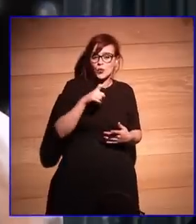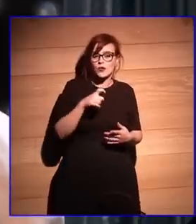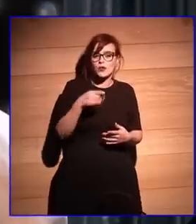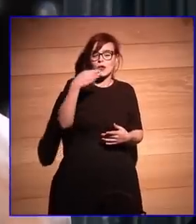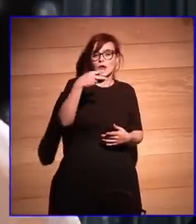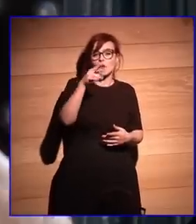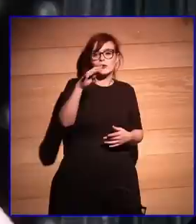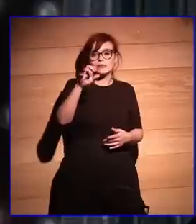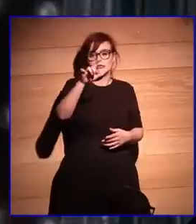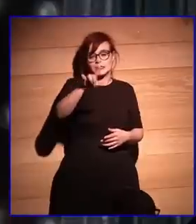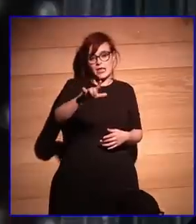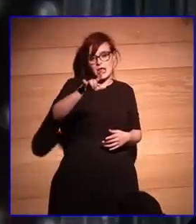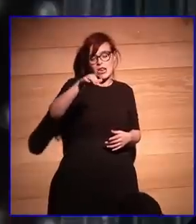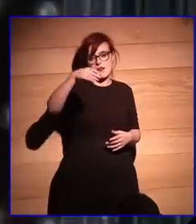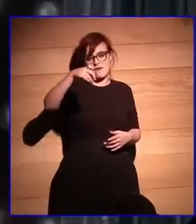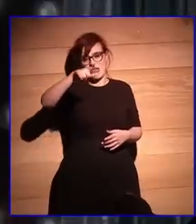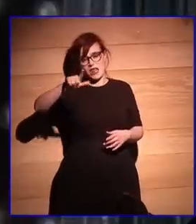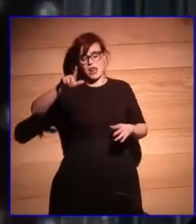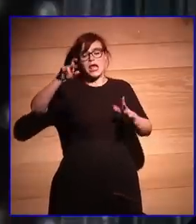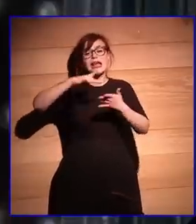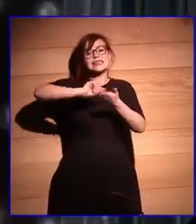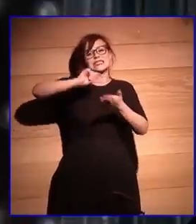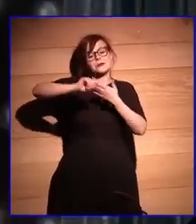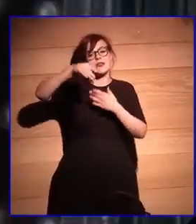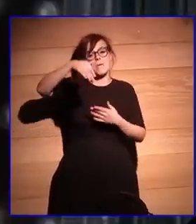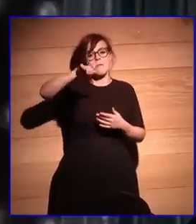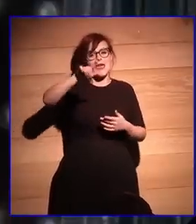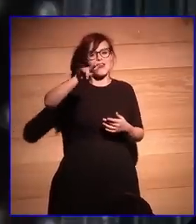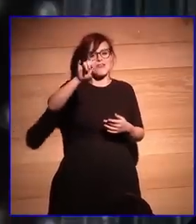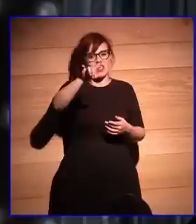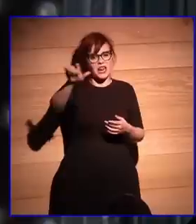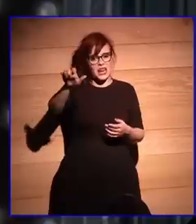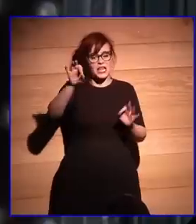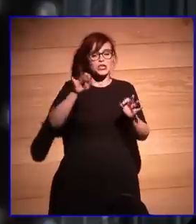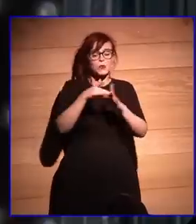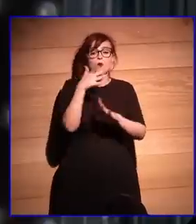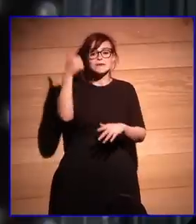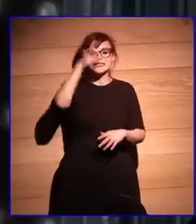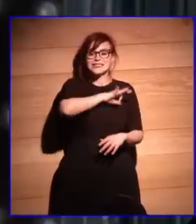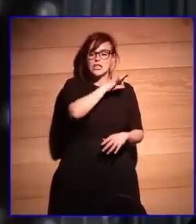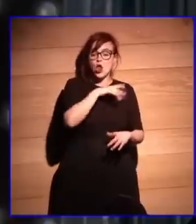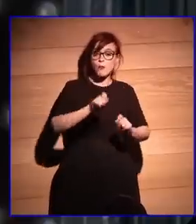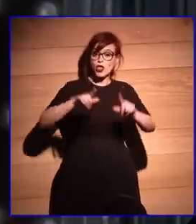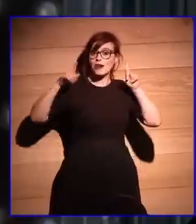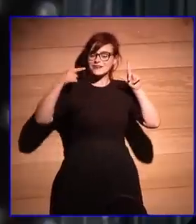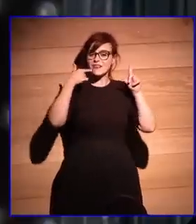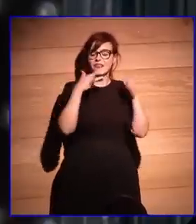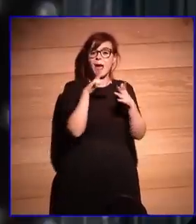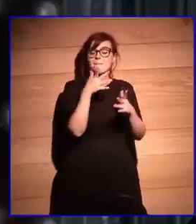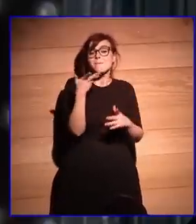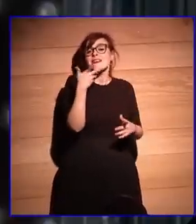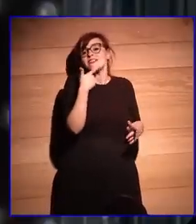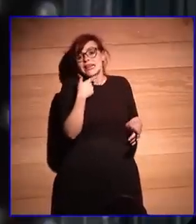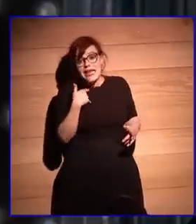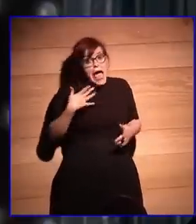el escribiente de Melville, el protagonista es un señor que todo el rato está diciendo la frase «preferiría